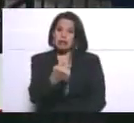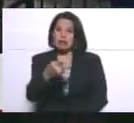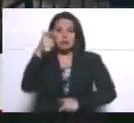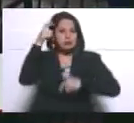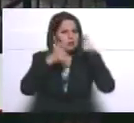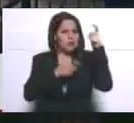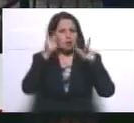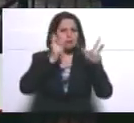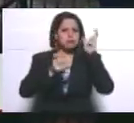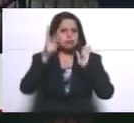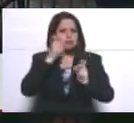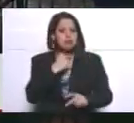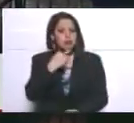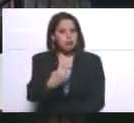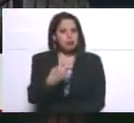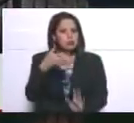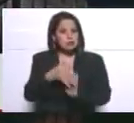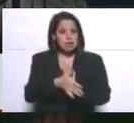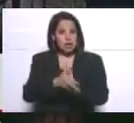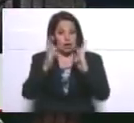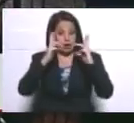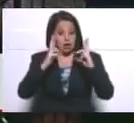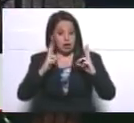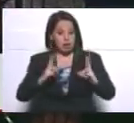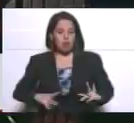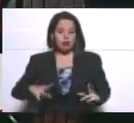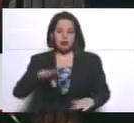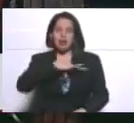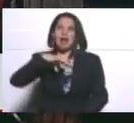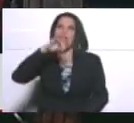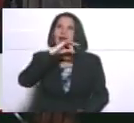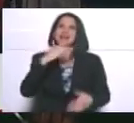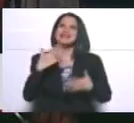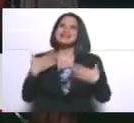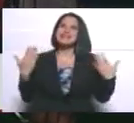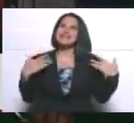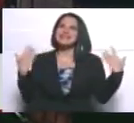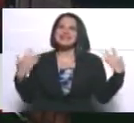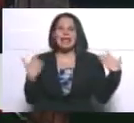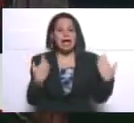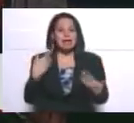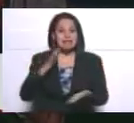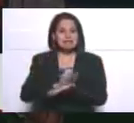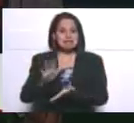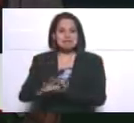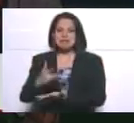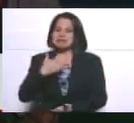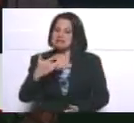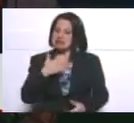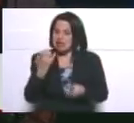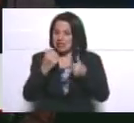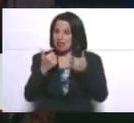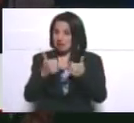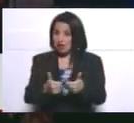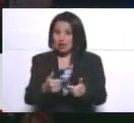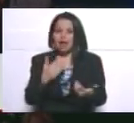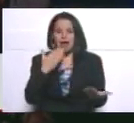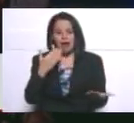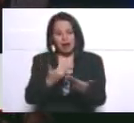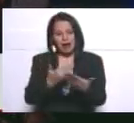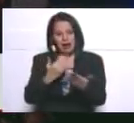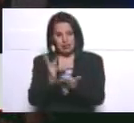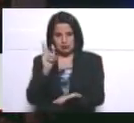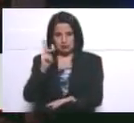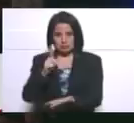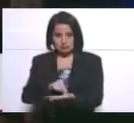cuando escuchamos su voz hay reposo en el alma, nos sentimos bien, querido profesor, y agradecemos pues este espacio. Y fíjate,